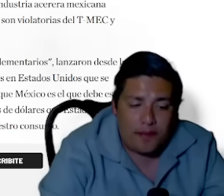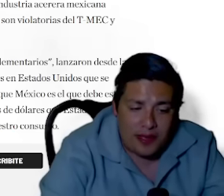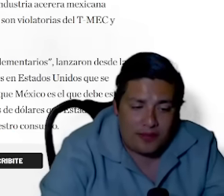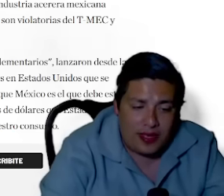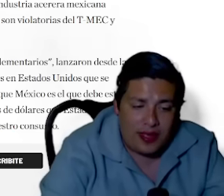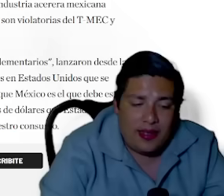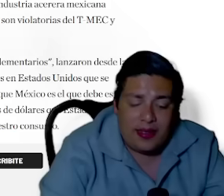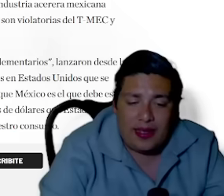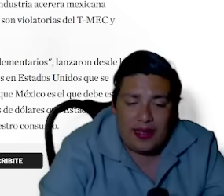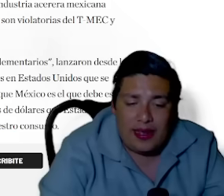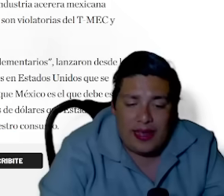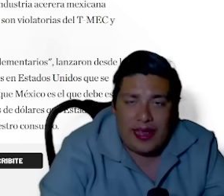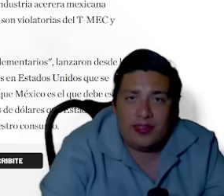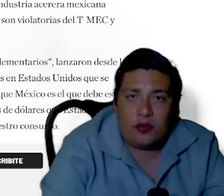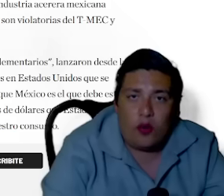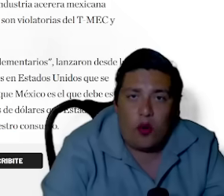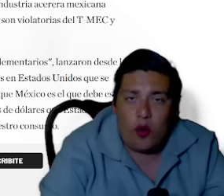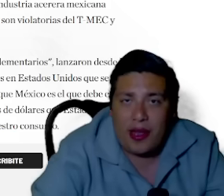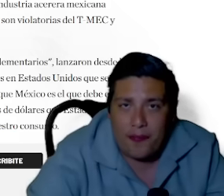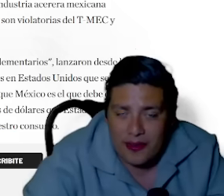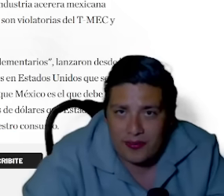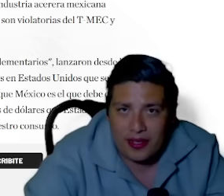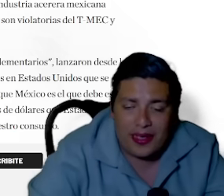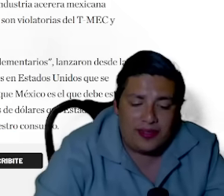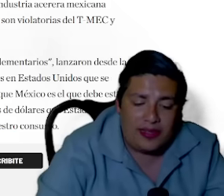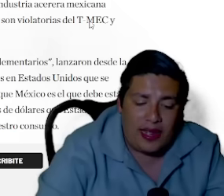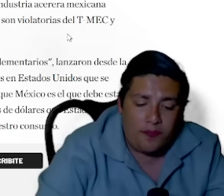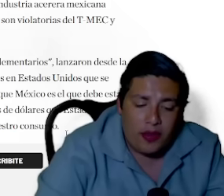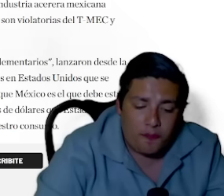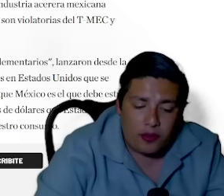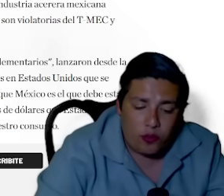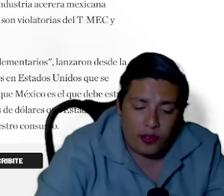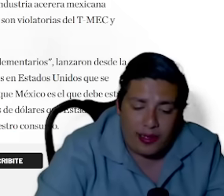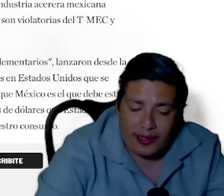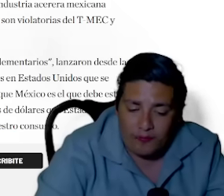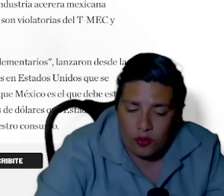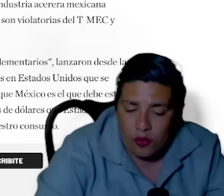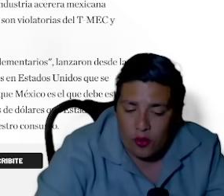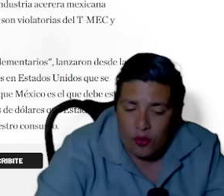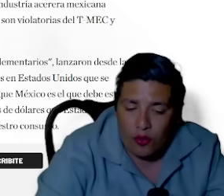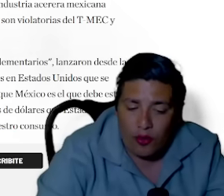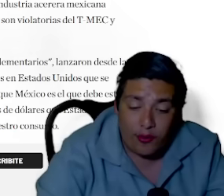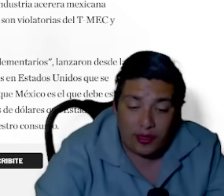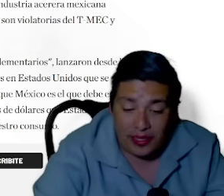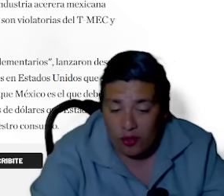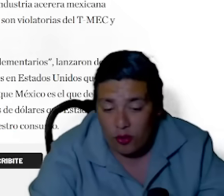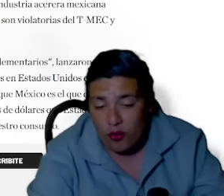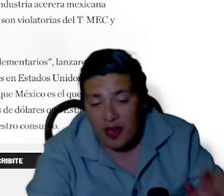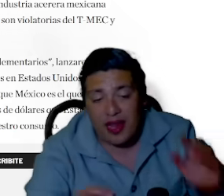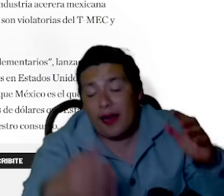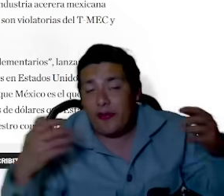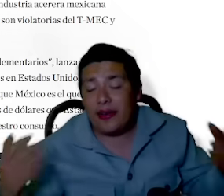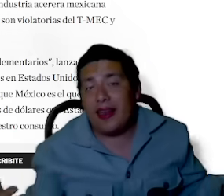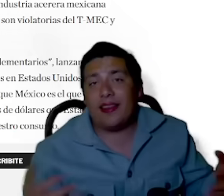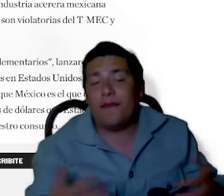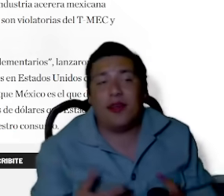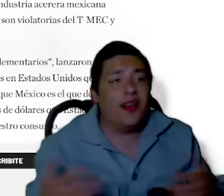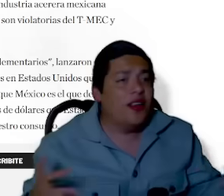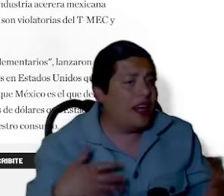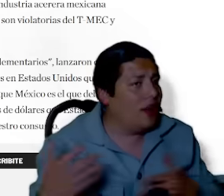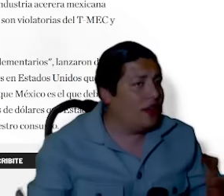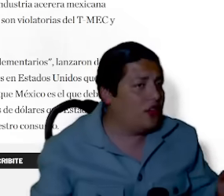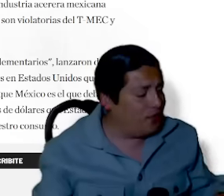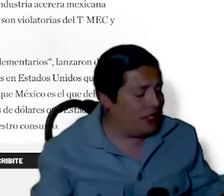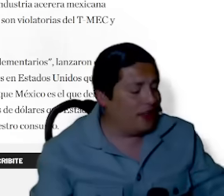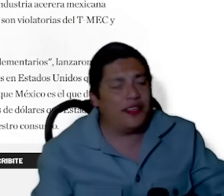presuntamente Eh Esto obviamente está perjudicando nuestra economía al final